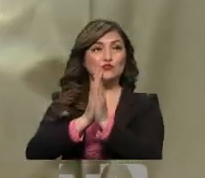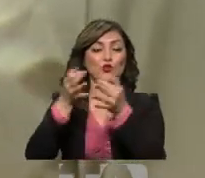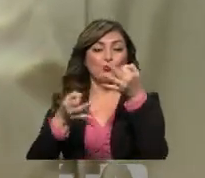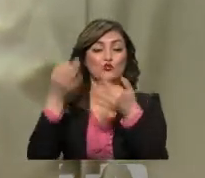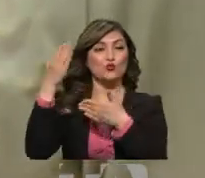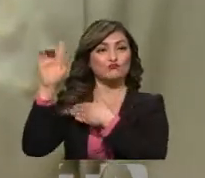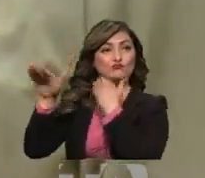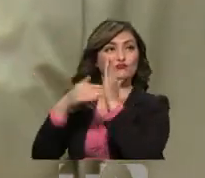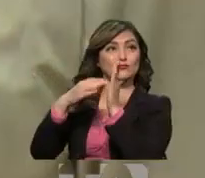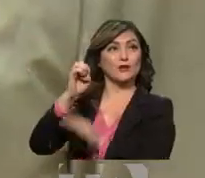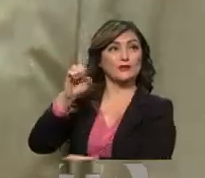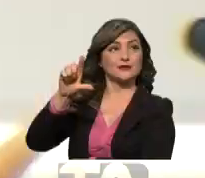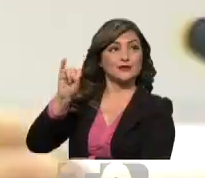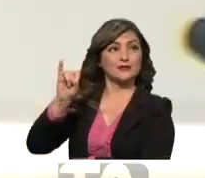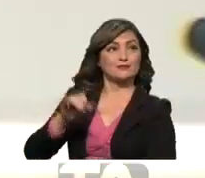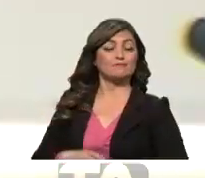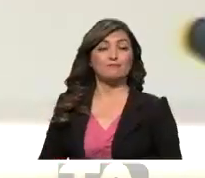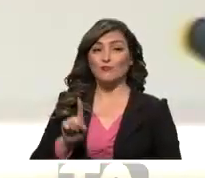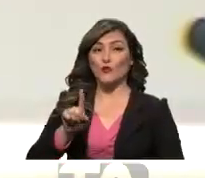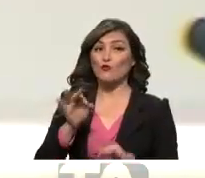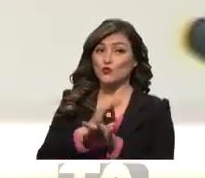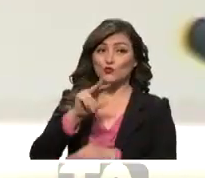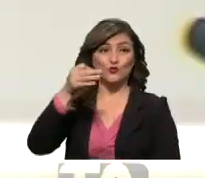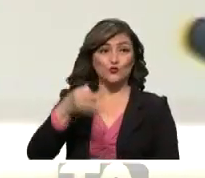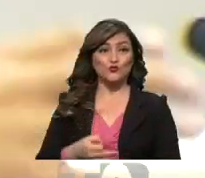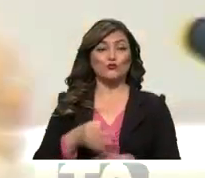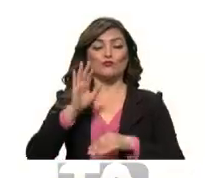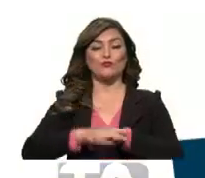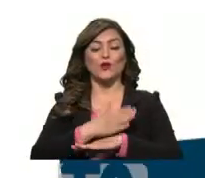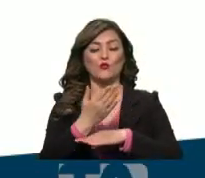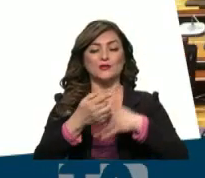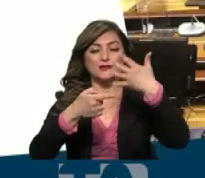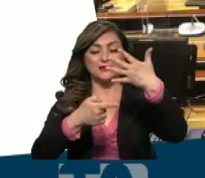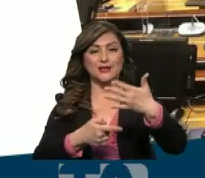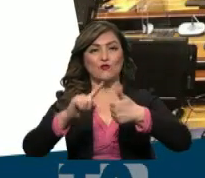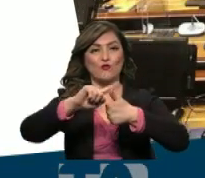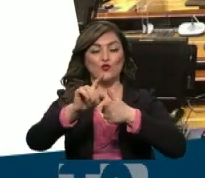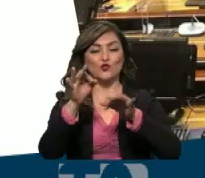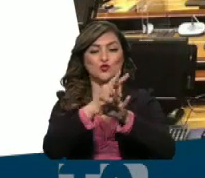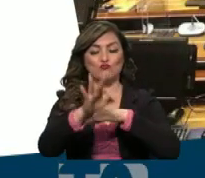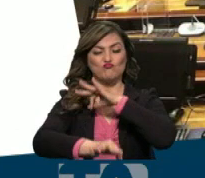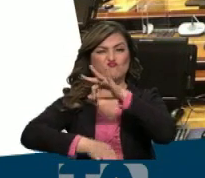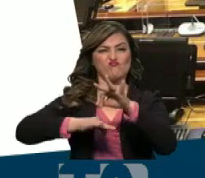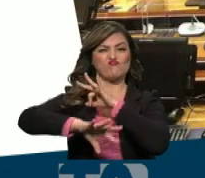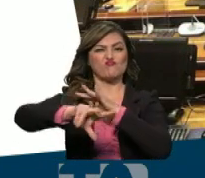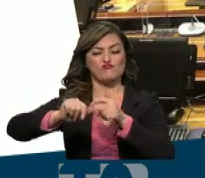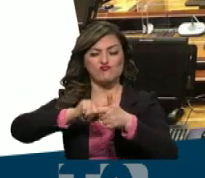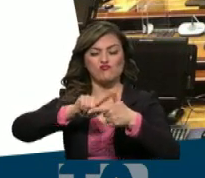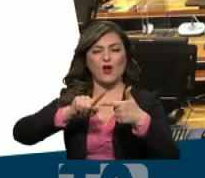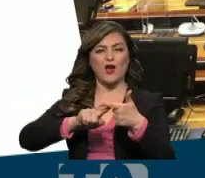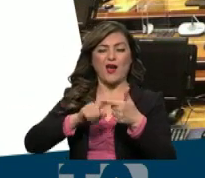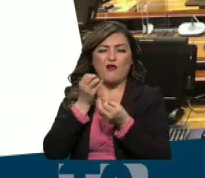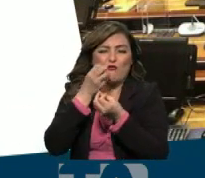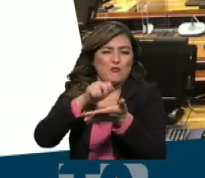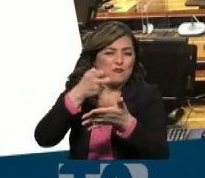contra Pablo Celi. Señala que Celi incumplió sus funciones en 6 causales: usurpación de funciones, informe de desvanecimiento de